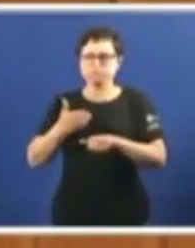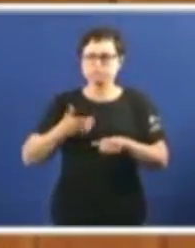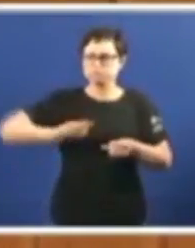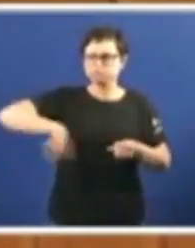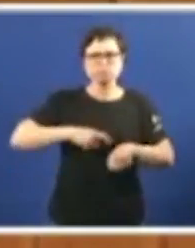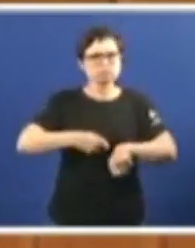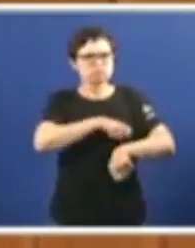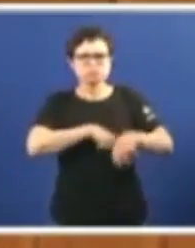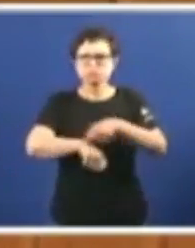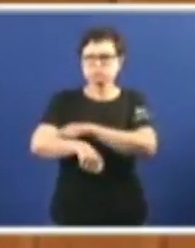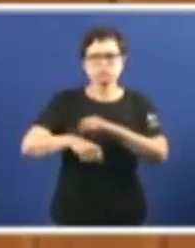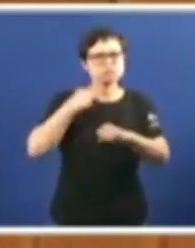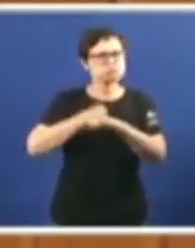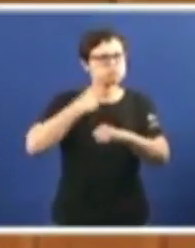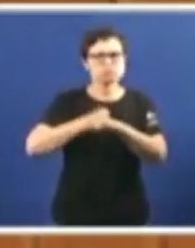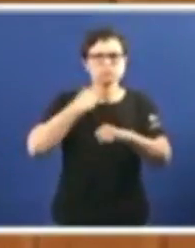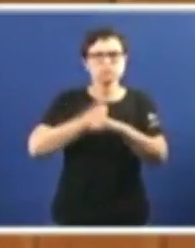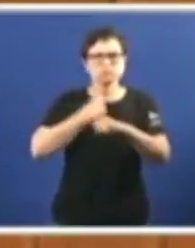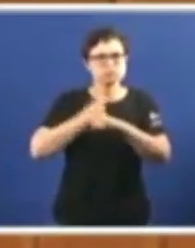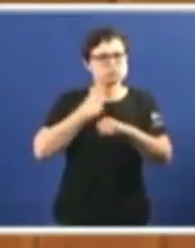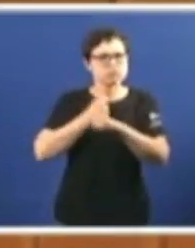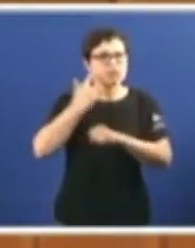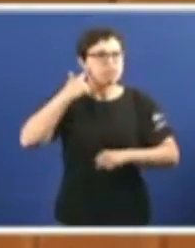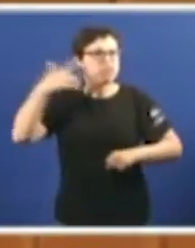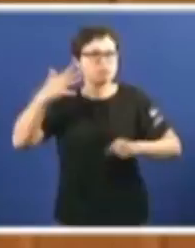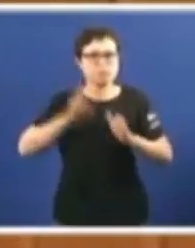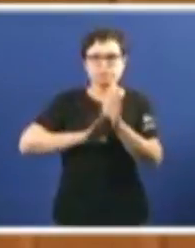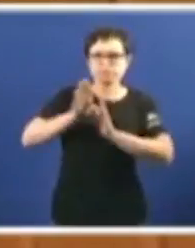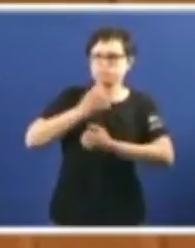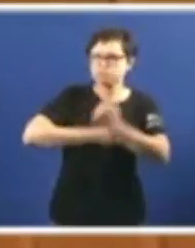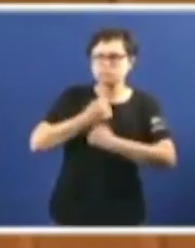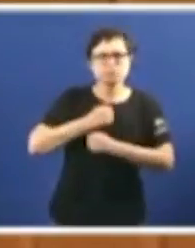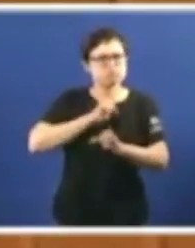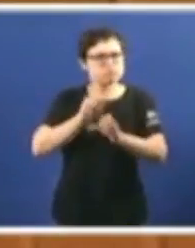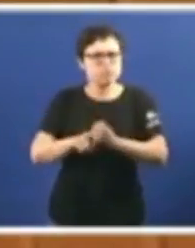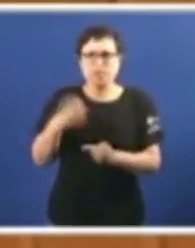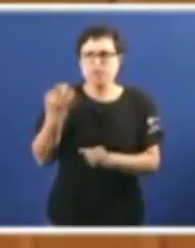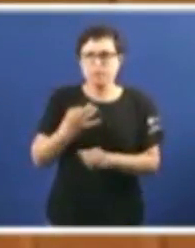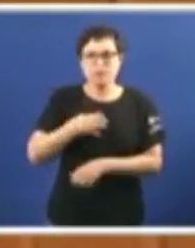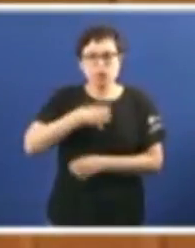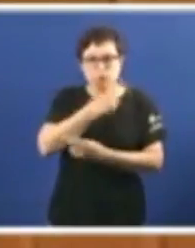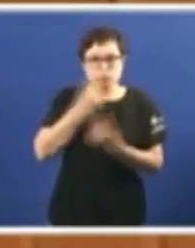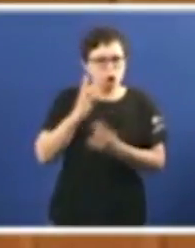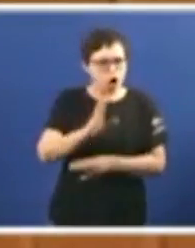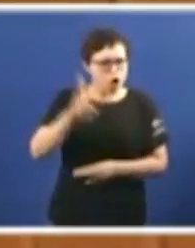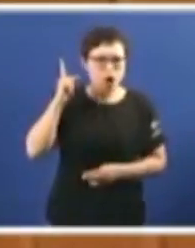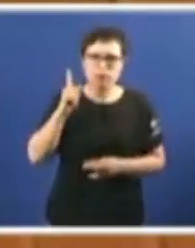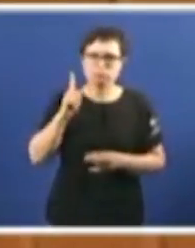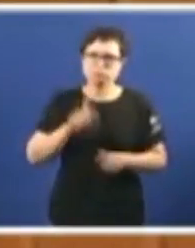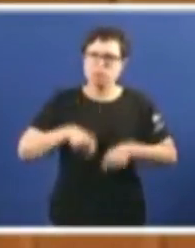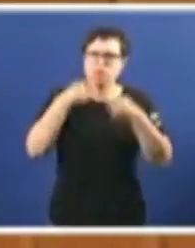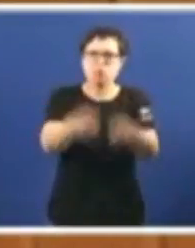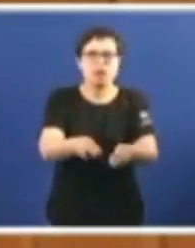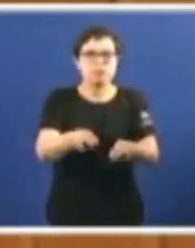neste festival de recuperación económica, que se empeza a devolver todo o que se lle roubou, xa que os imputados e corruptos